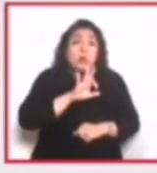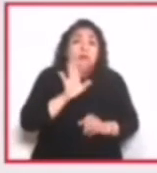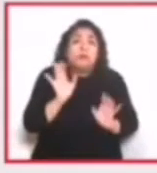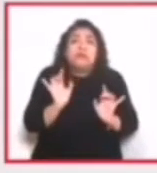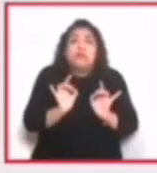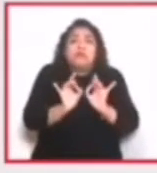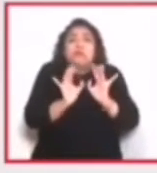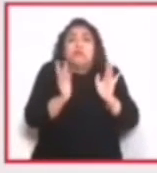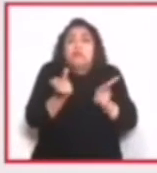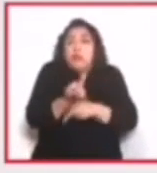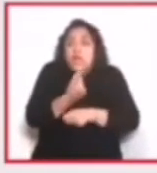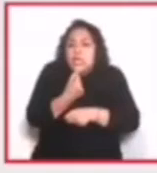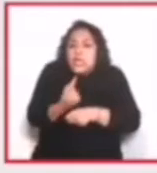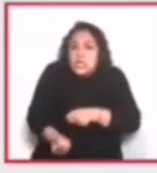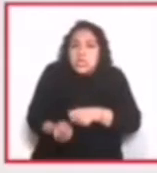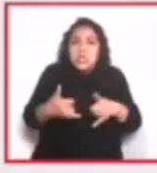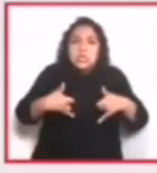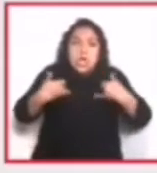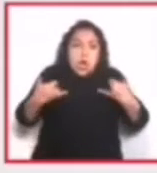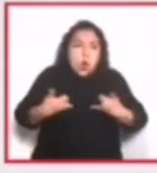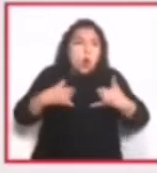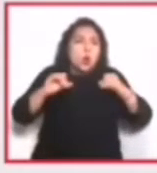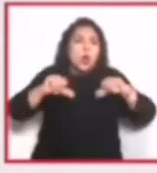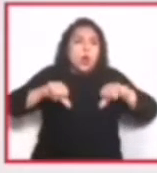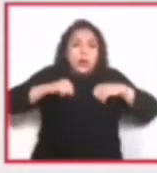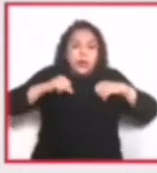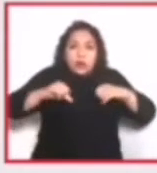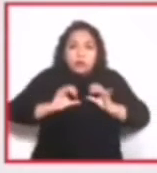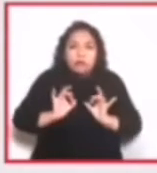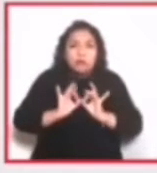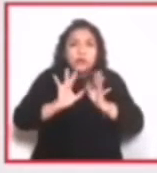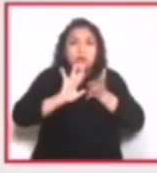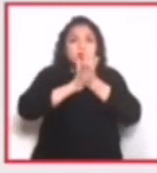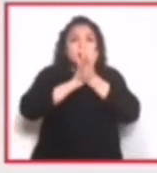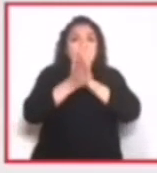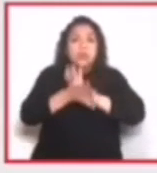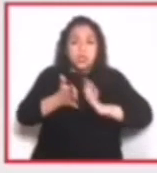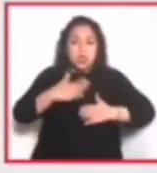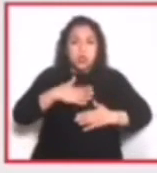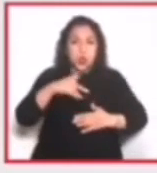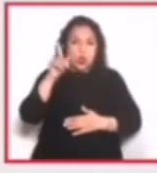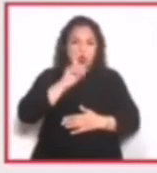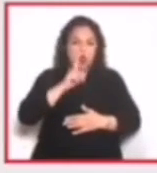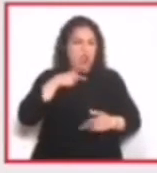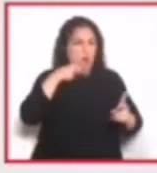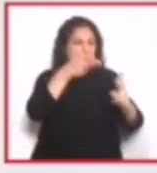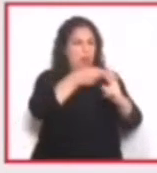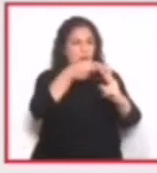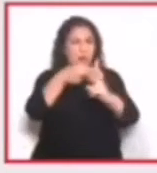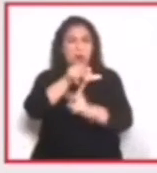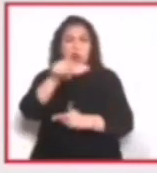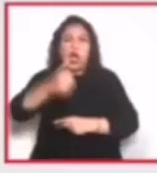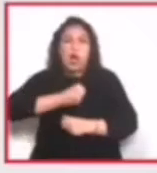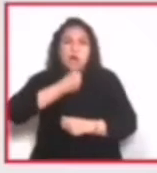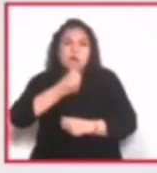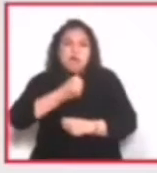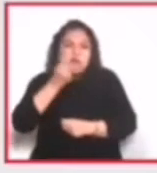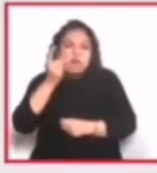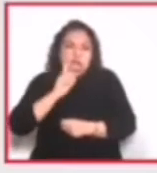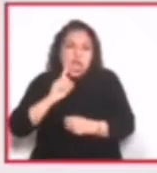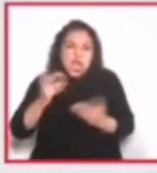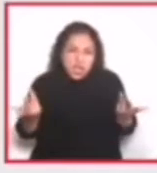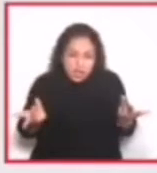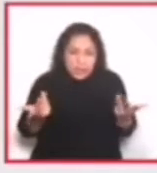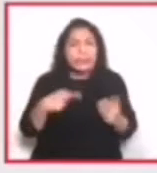su infancia, en su juventud o en su adolescencia, que derivó a que ella matara mujeres de la tercera edad, ¿no? Entonces, bueno,